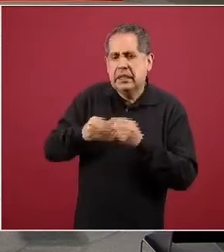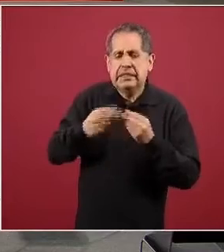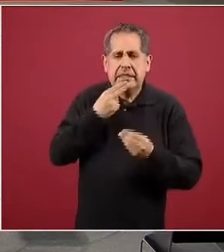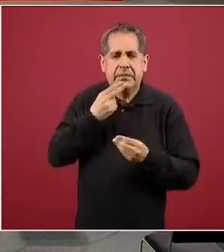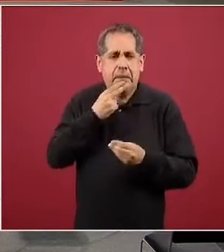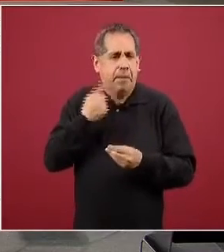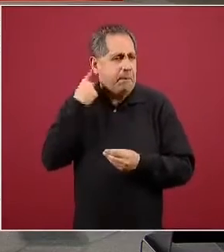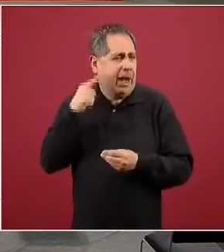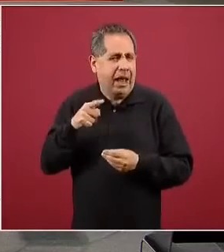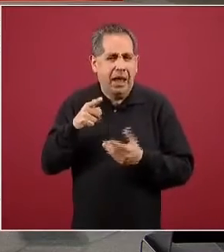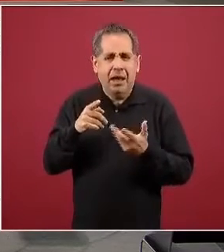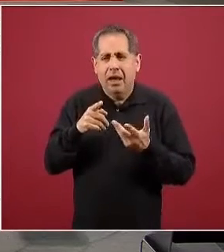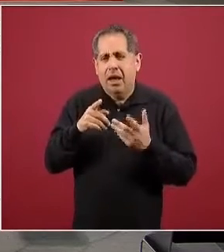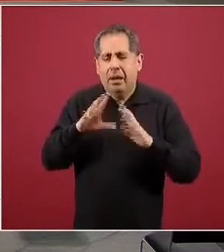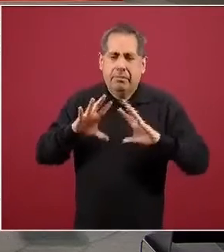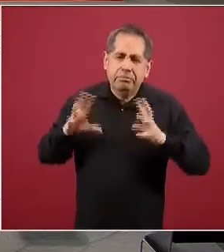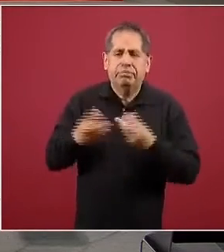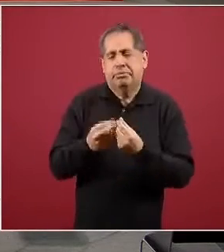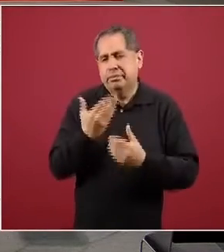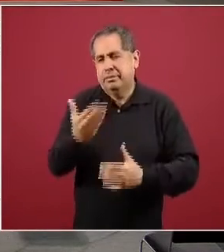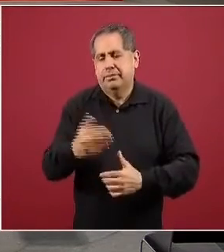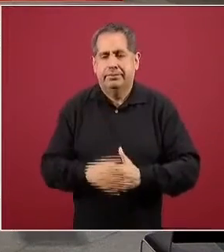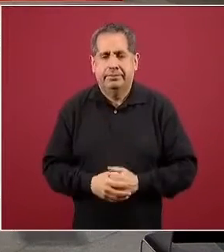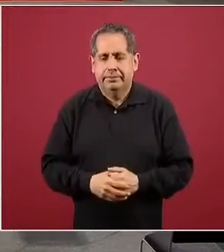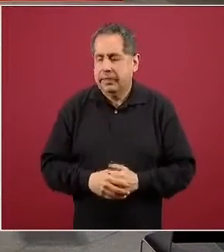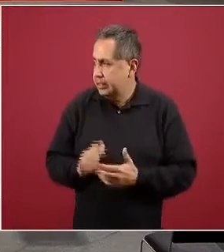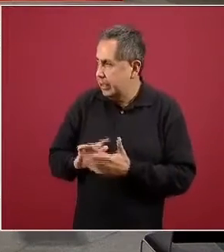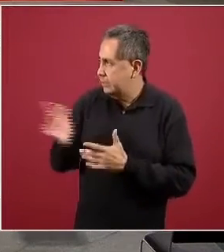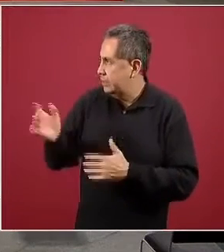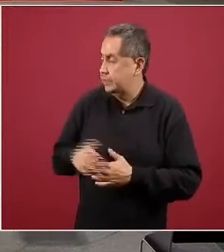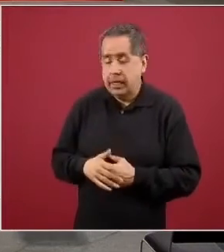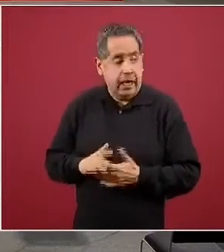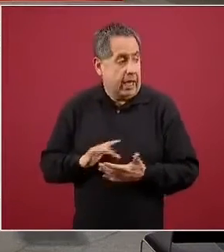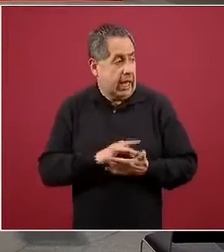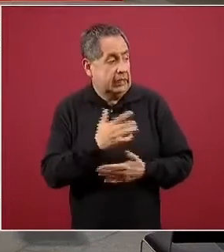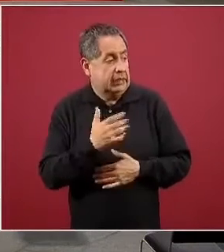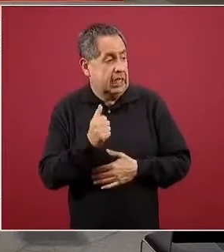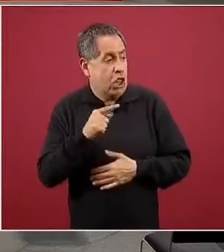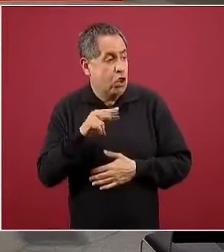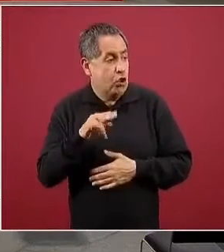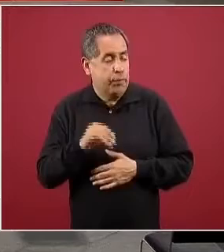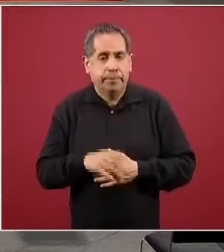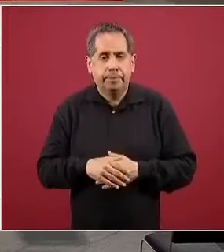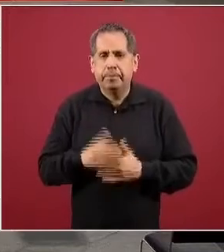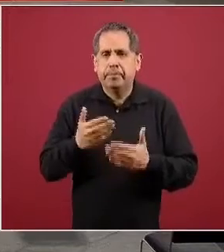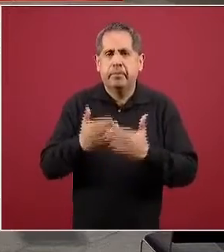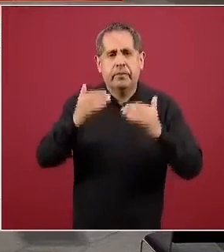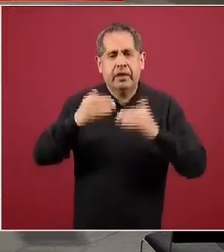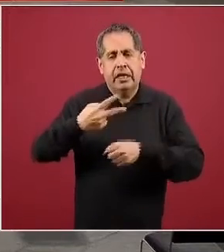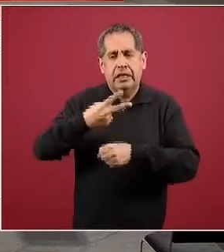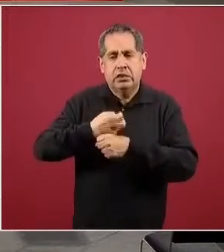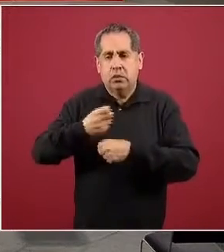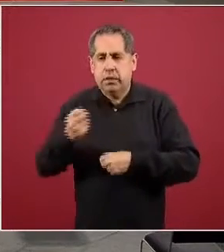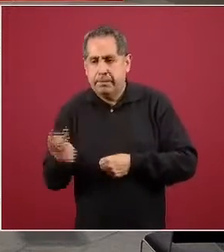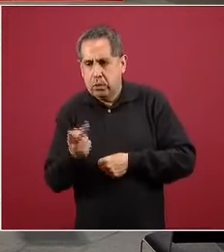gracias. Muchísimas gracias, Antonio. Ahora, la segunda